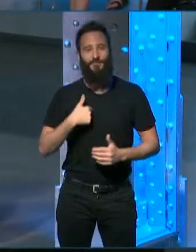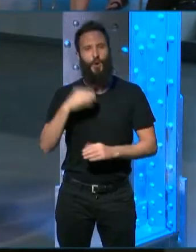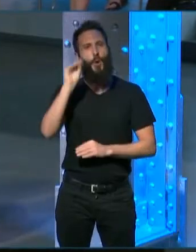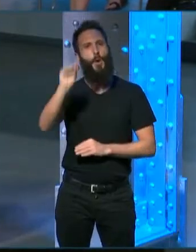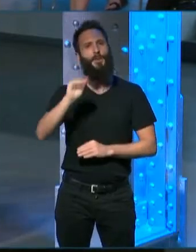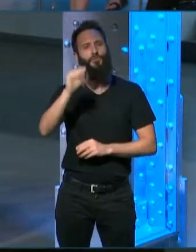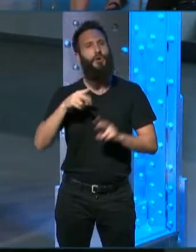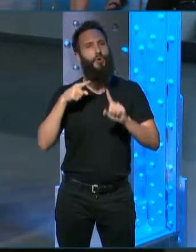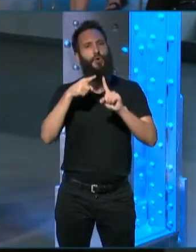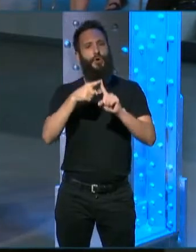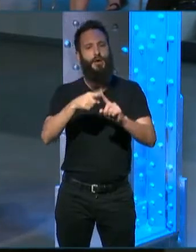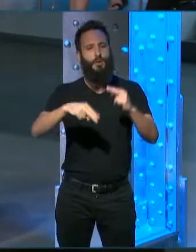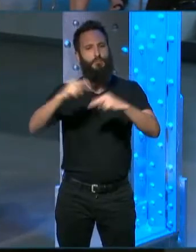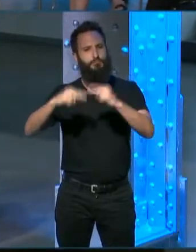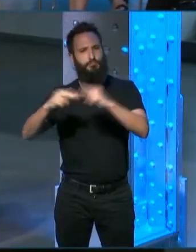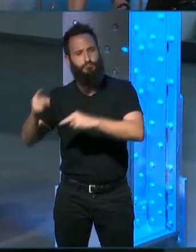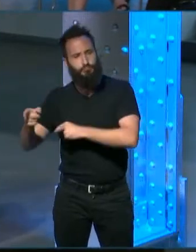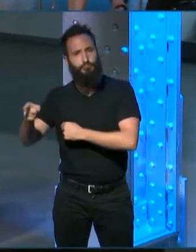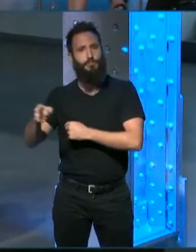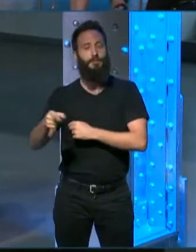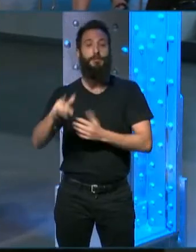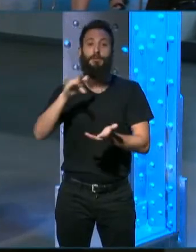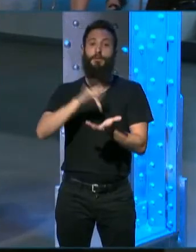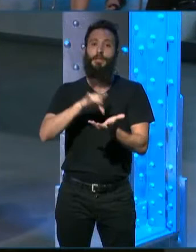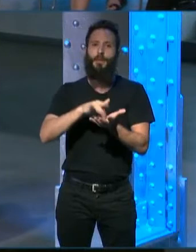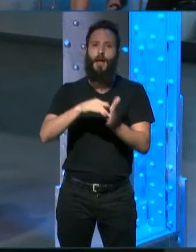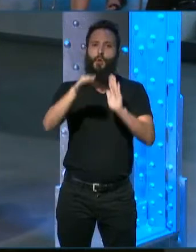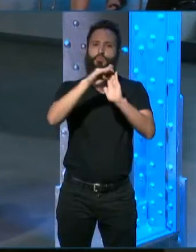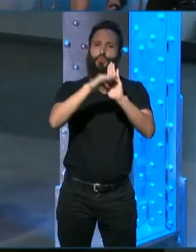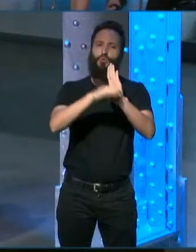los realizadores. ¿Cuáles son los criterios que